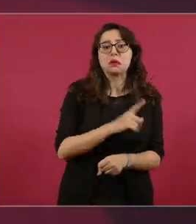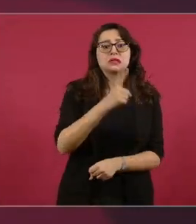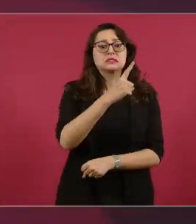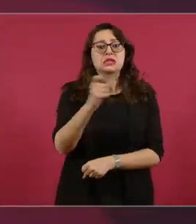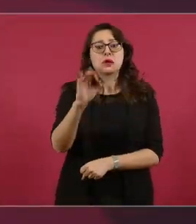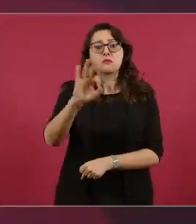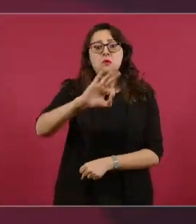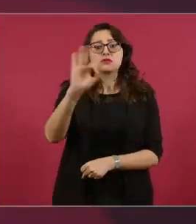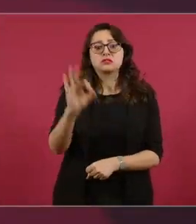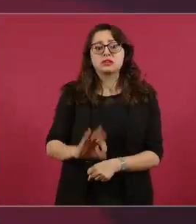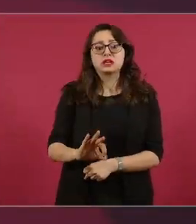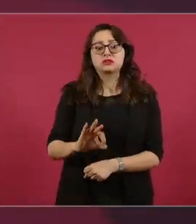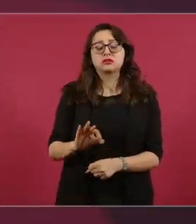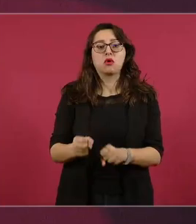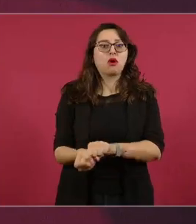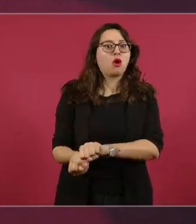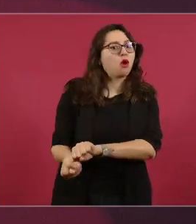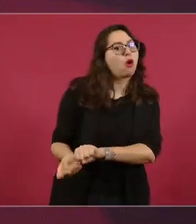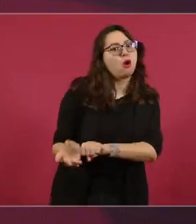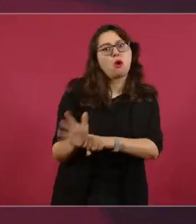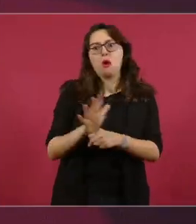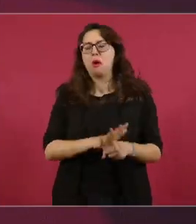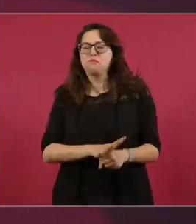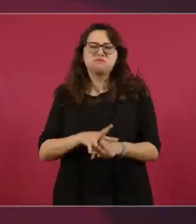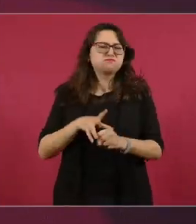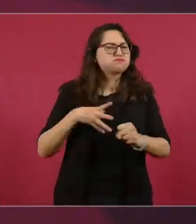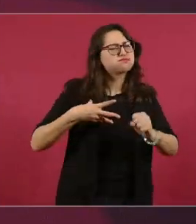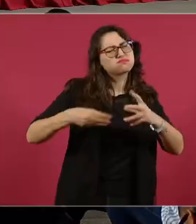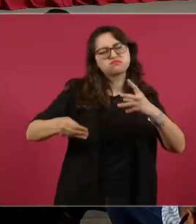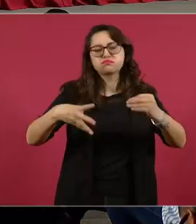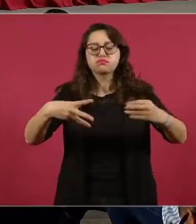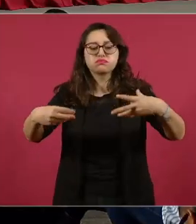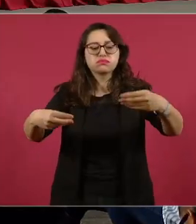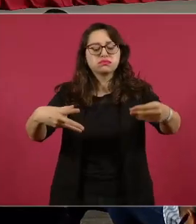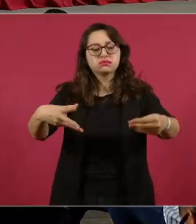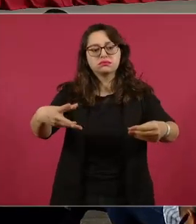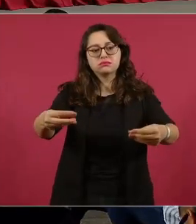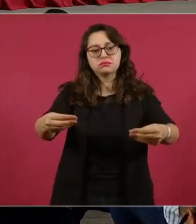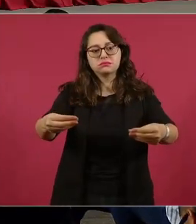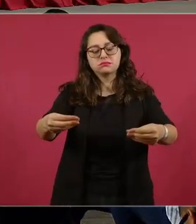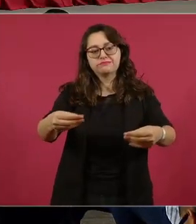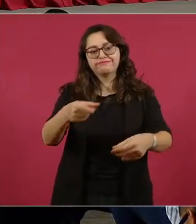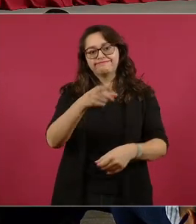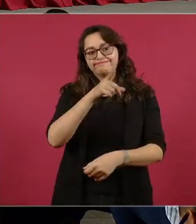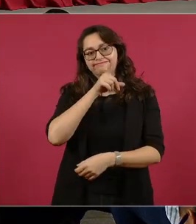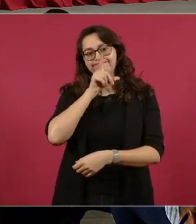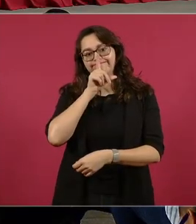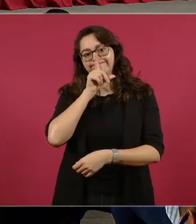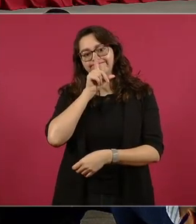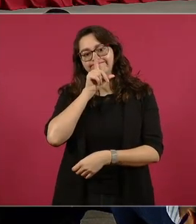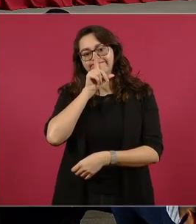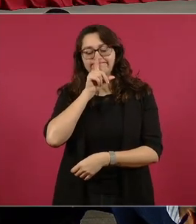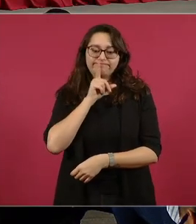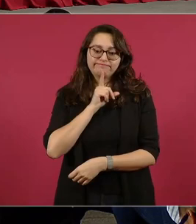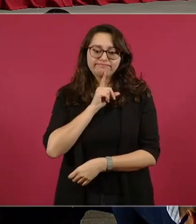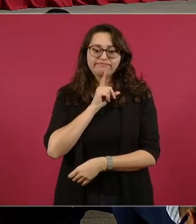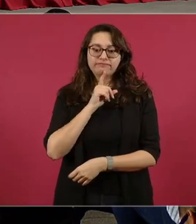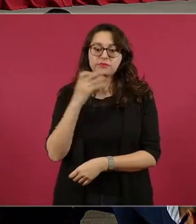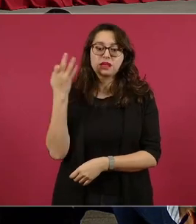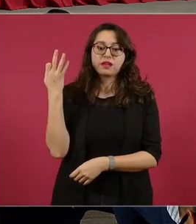COVID-19. Esta semana han proliferado las notas y comentarios en medios y redes acerca de un aumento de